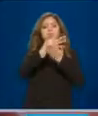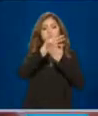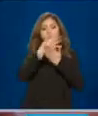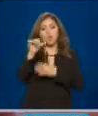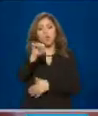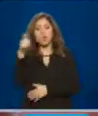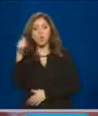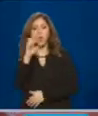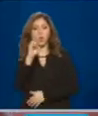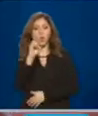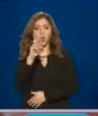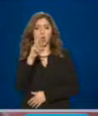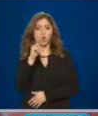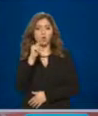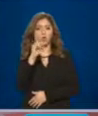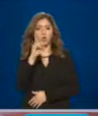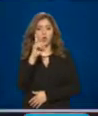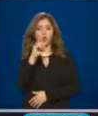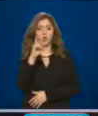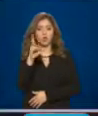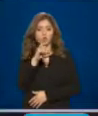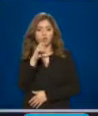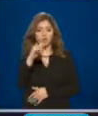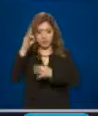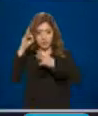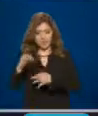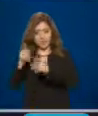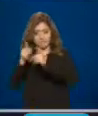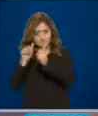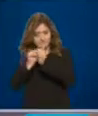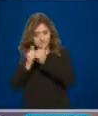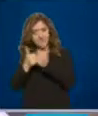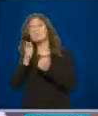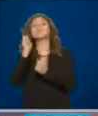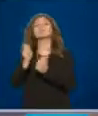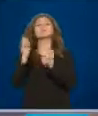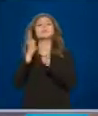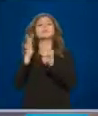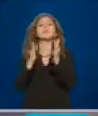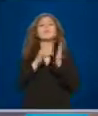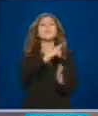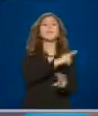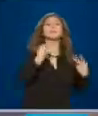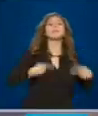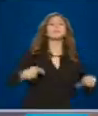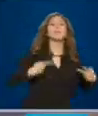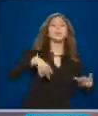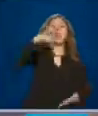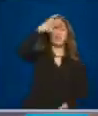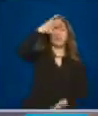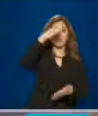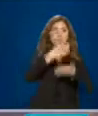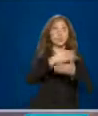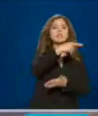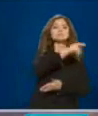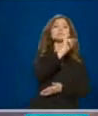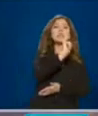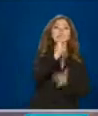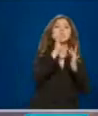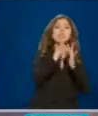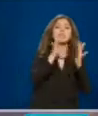pan es Jesús. Sí. Para los católicos, el pan y el vino sí es Jesús, pero hay una cuestión que se